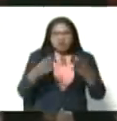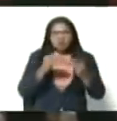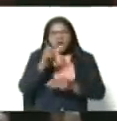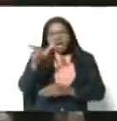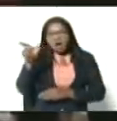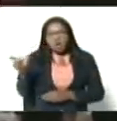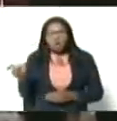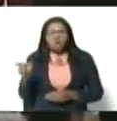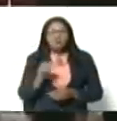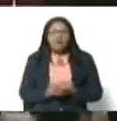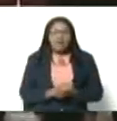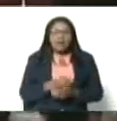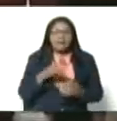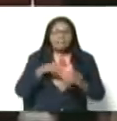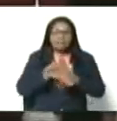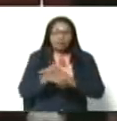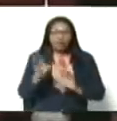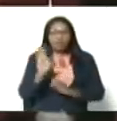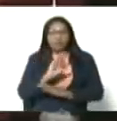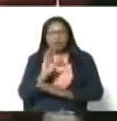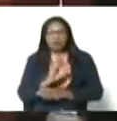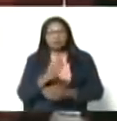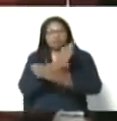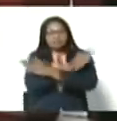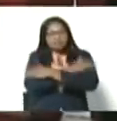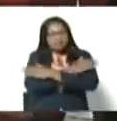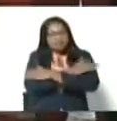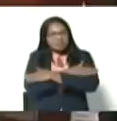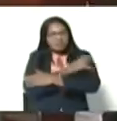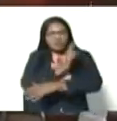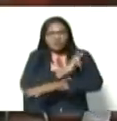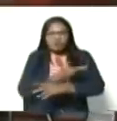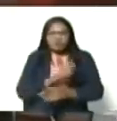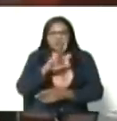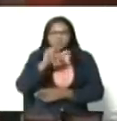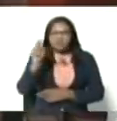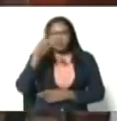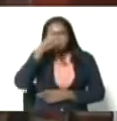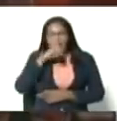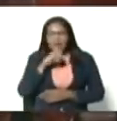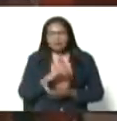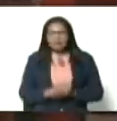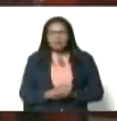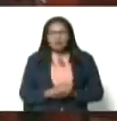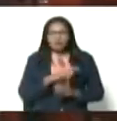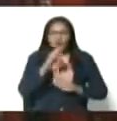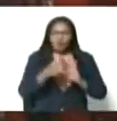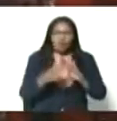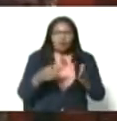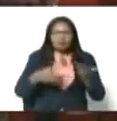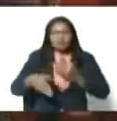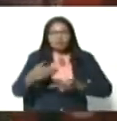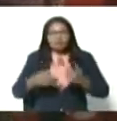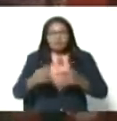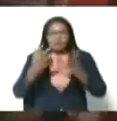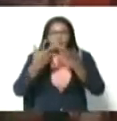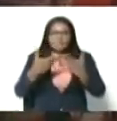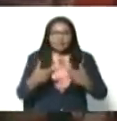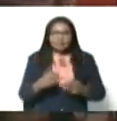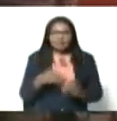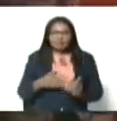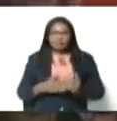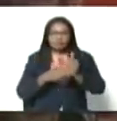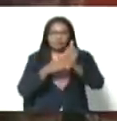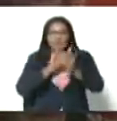de Caracas. Le damos un fuerte felicitación por esos 30 años que está cumpliendo en servicio de nuestra empresa y que siga conduciendo a la